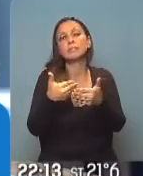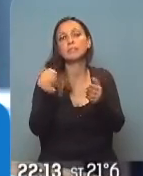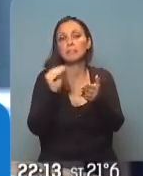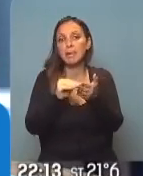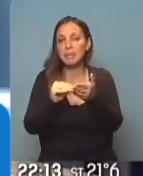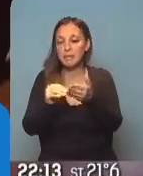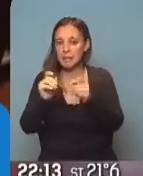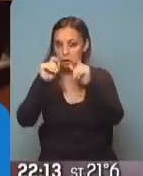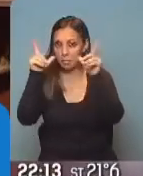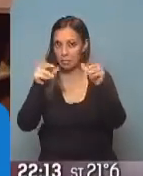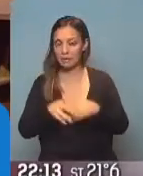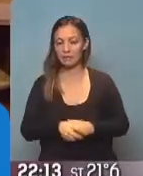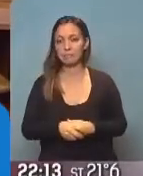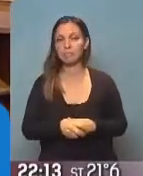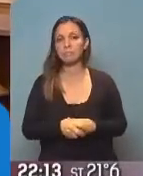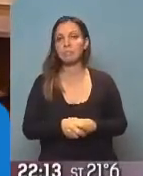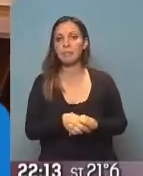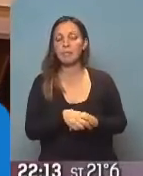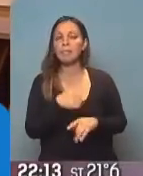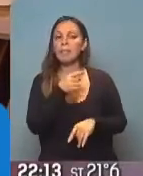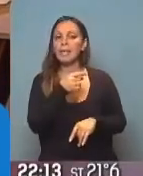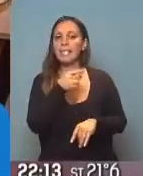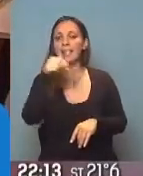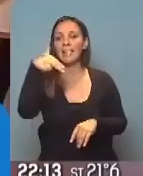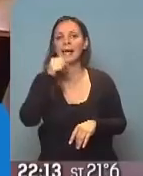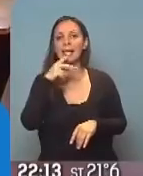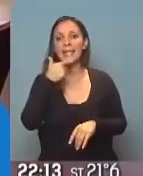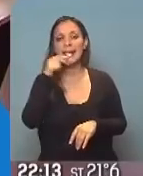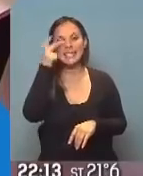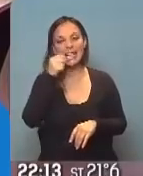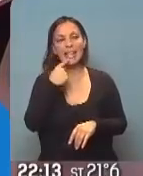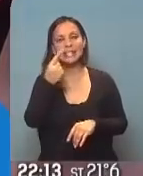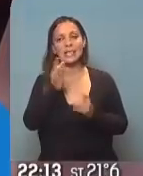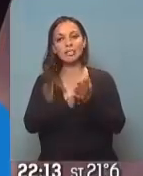sorpresas. Natalia estaba mencionando lo que tiene que ver las relaciones exteriores.